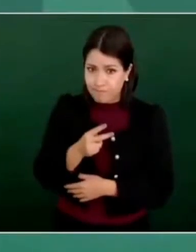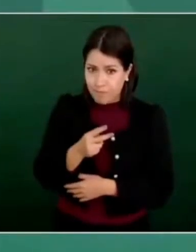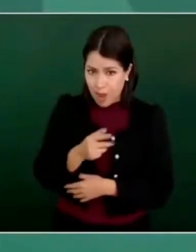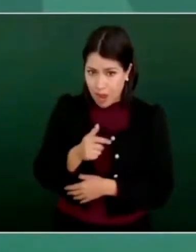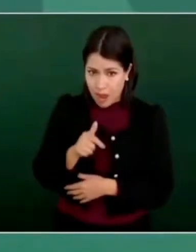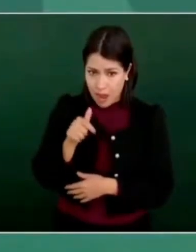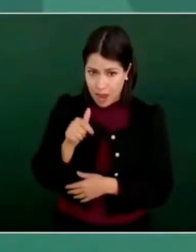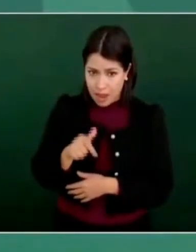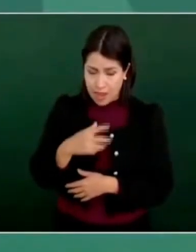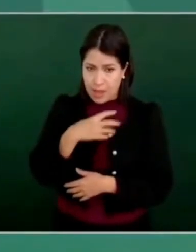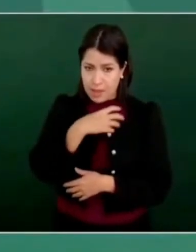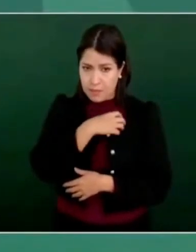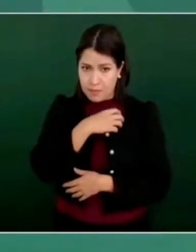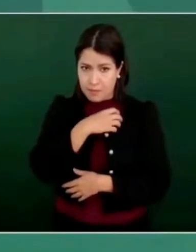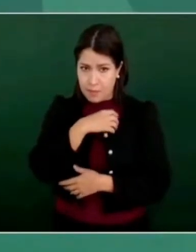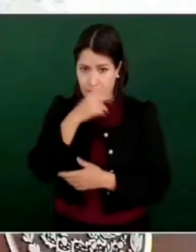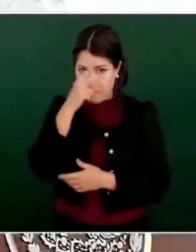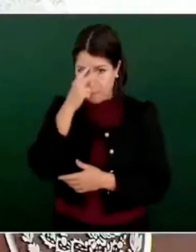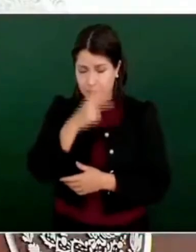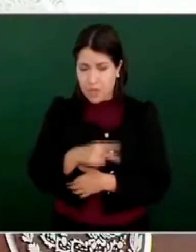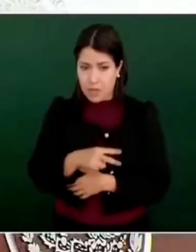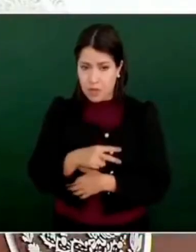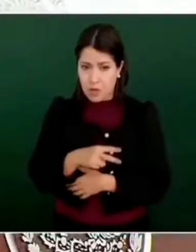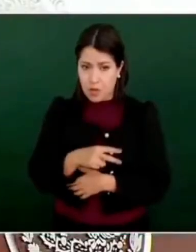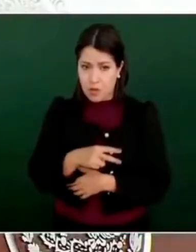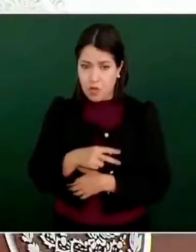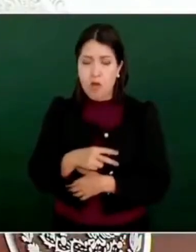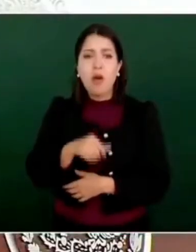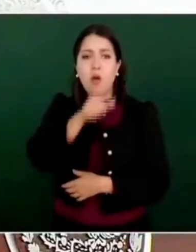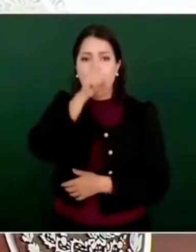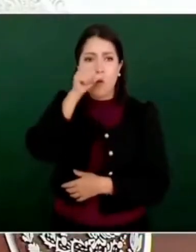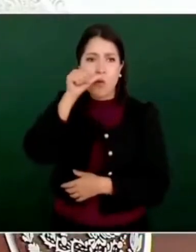de la República, Juárez salió